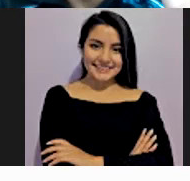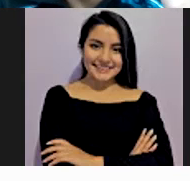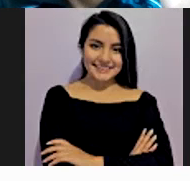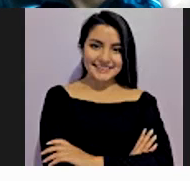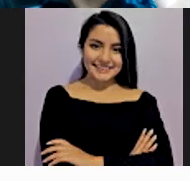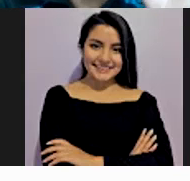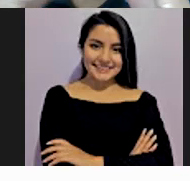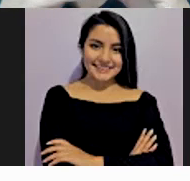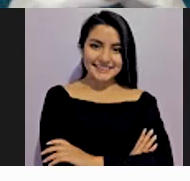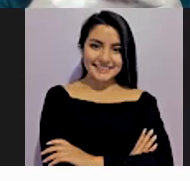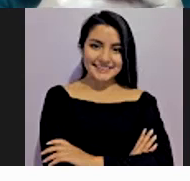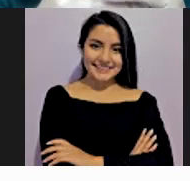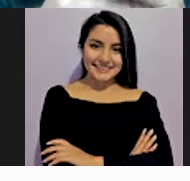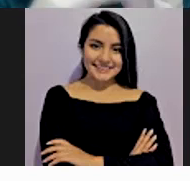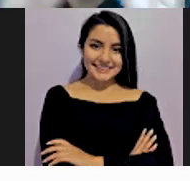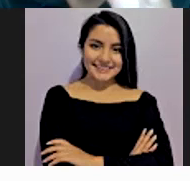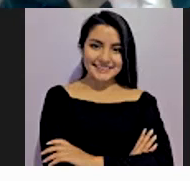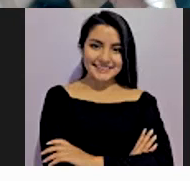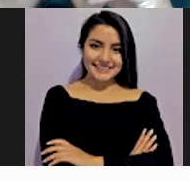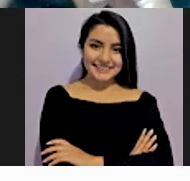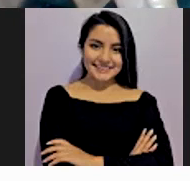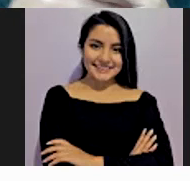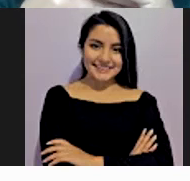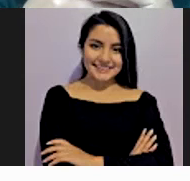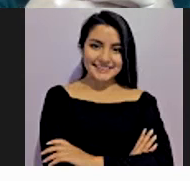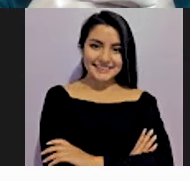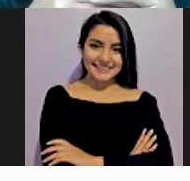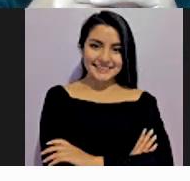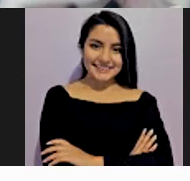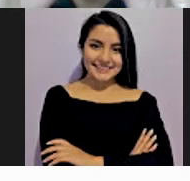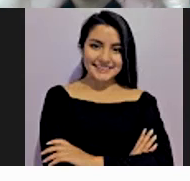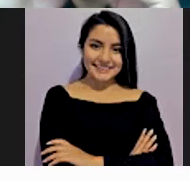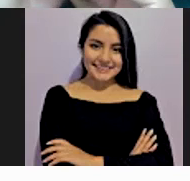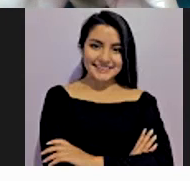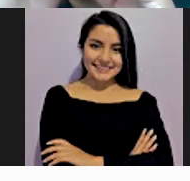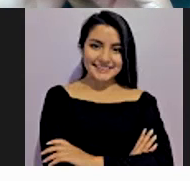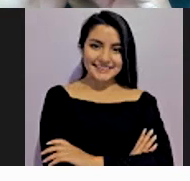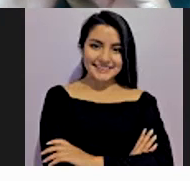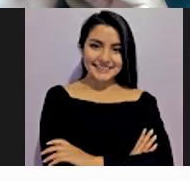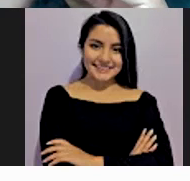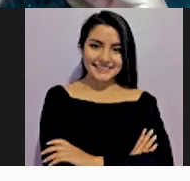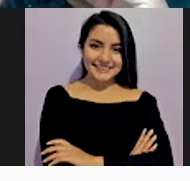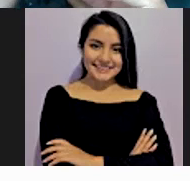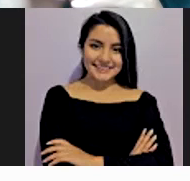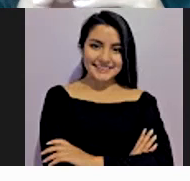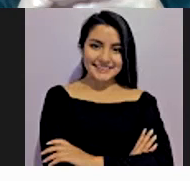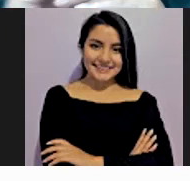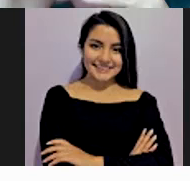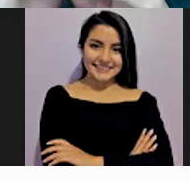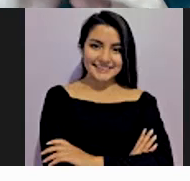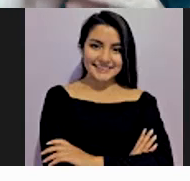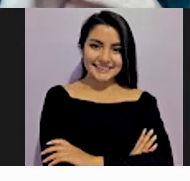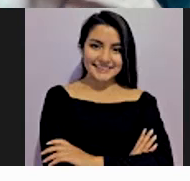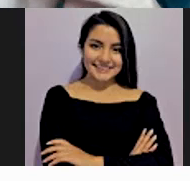regímenes, ¿no es cierto? Yo había dicho, hemos visto, por ejemplo, en el río Tena, digo, en ciertas partes del agua prácticamente